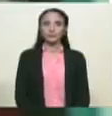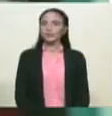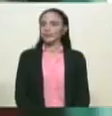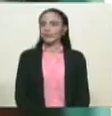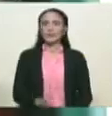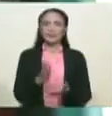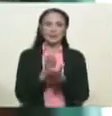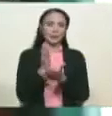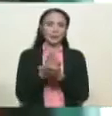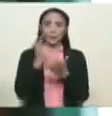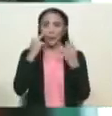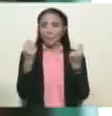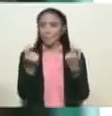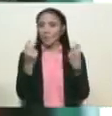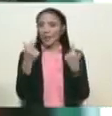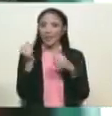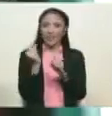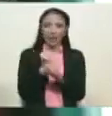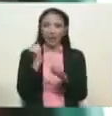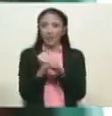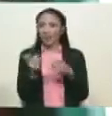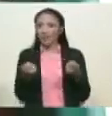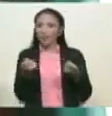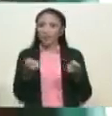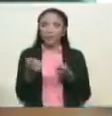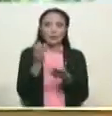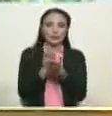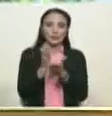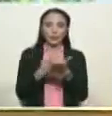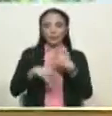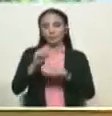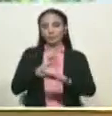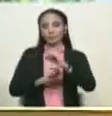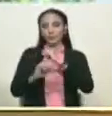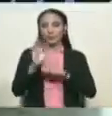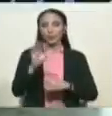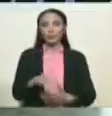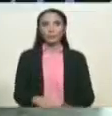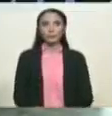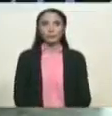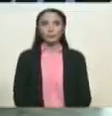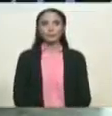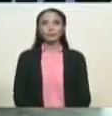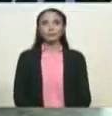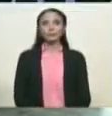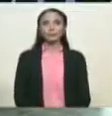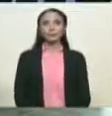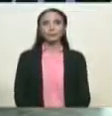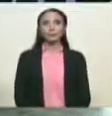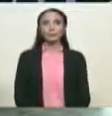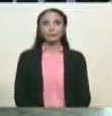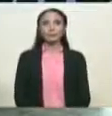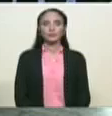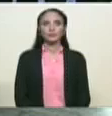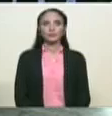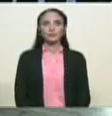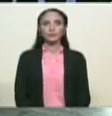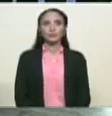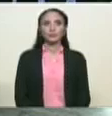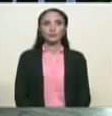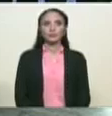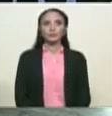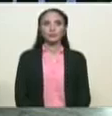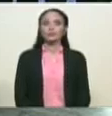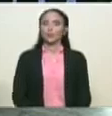Siempre activo, presente, en combate permanente. Bueno, yo estaba